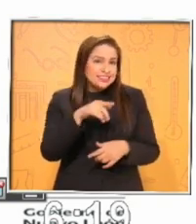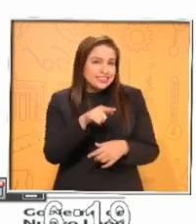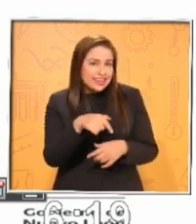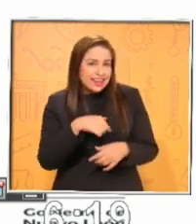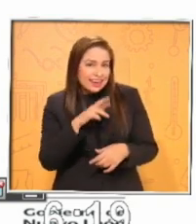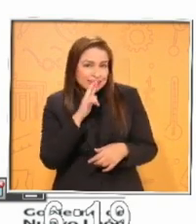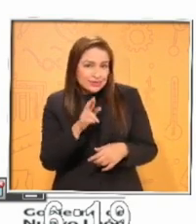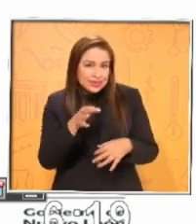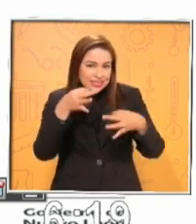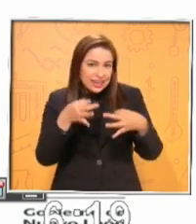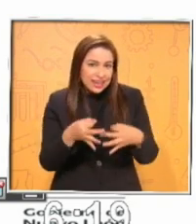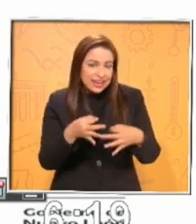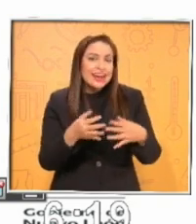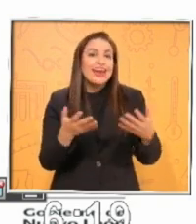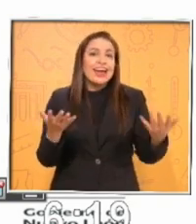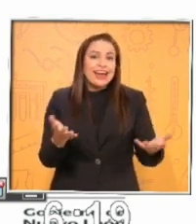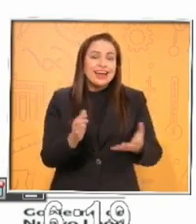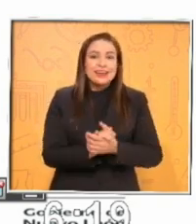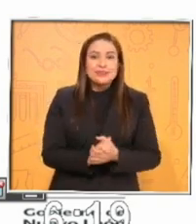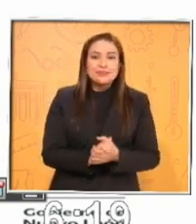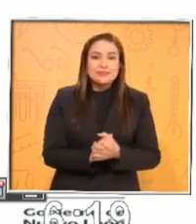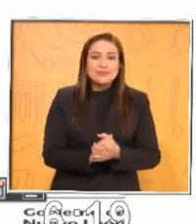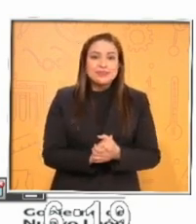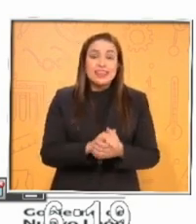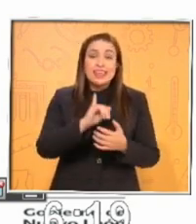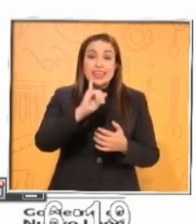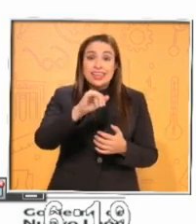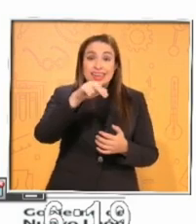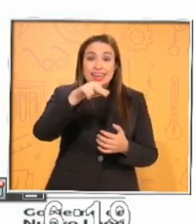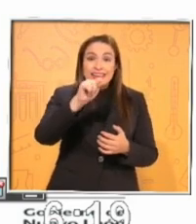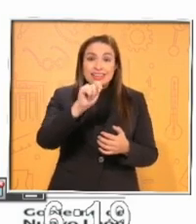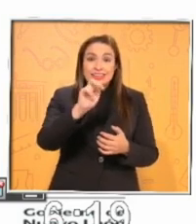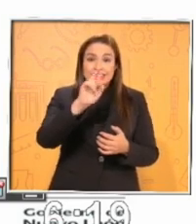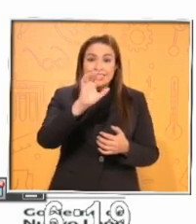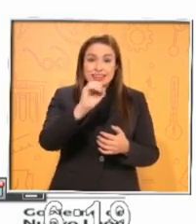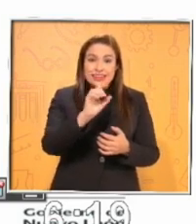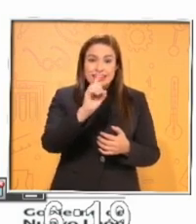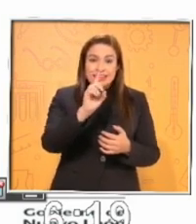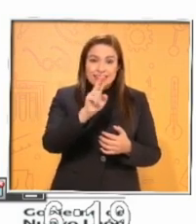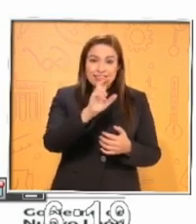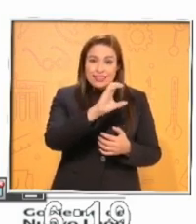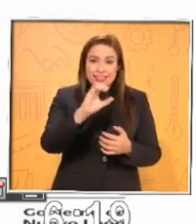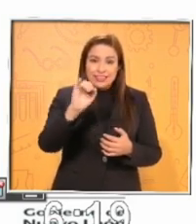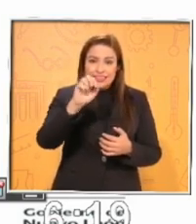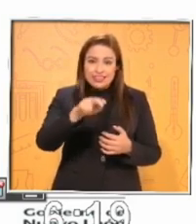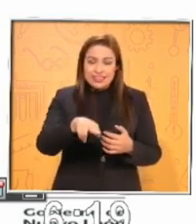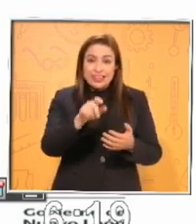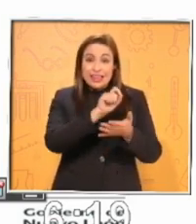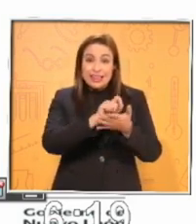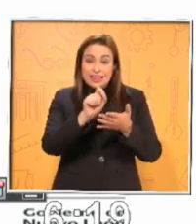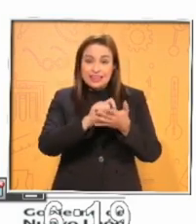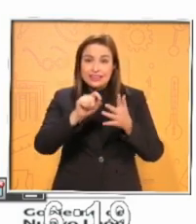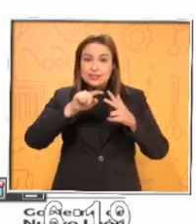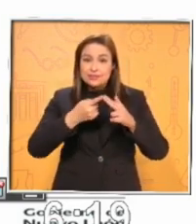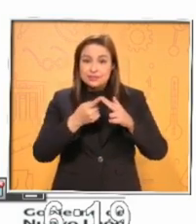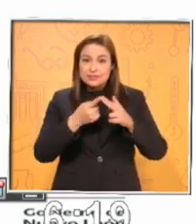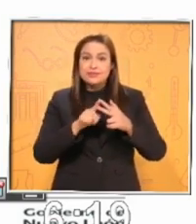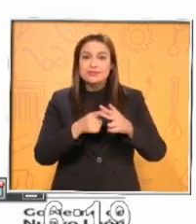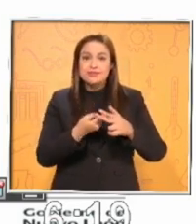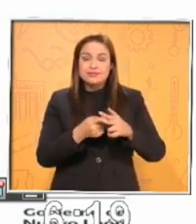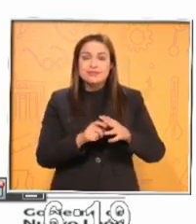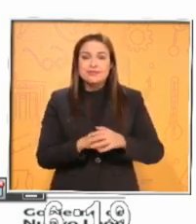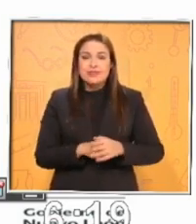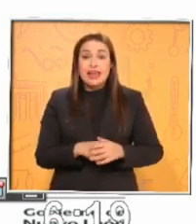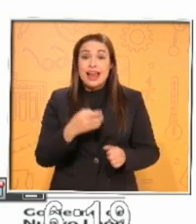correcta. Es introducción. Muy bien, la tercera palabra es el